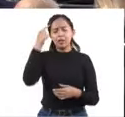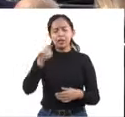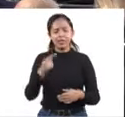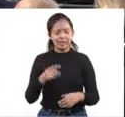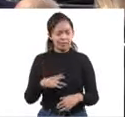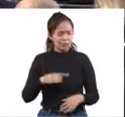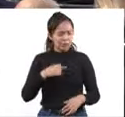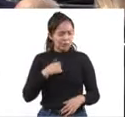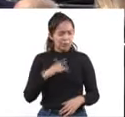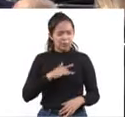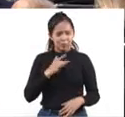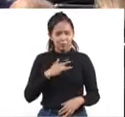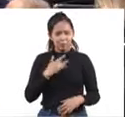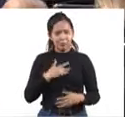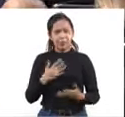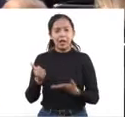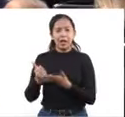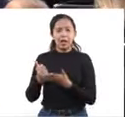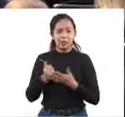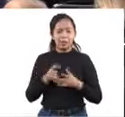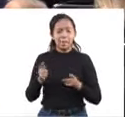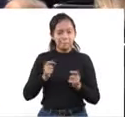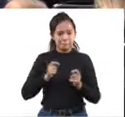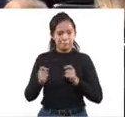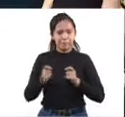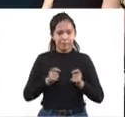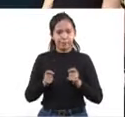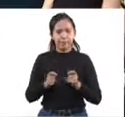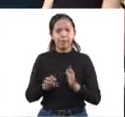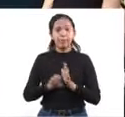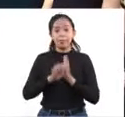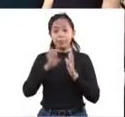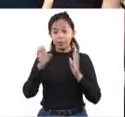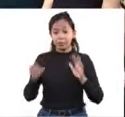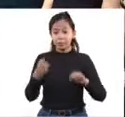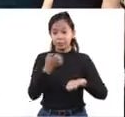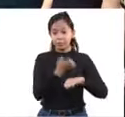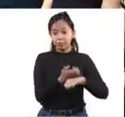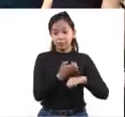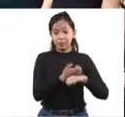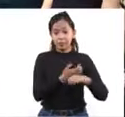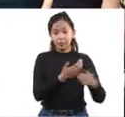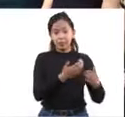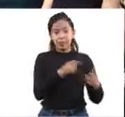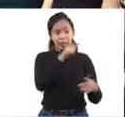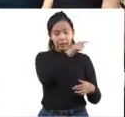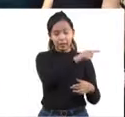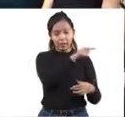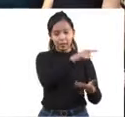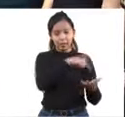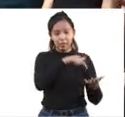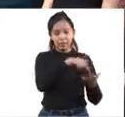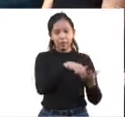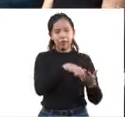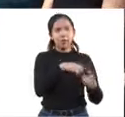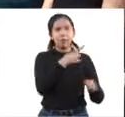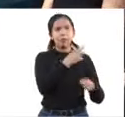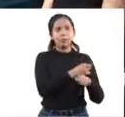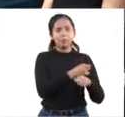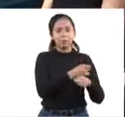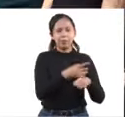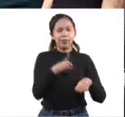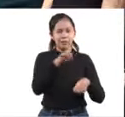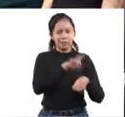Tenemos tres intervenciones. Antes de salir de Estados Unidos, el primer día que